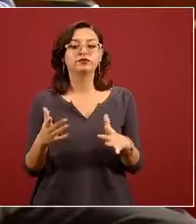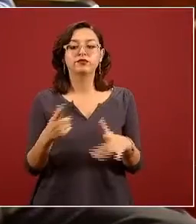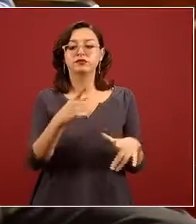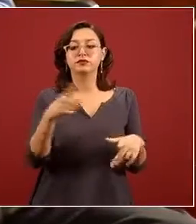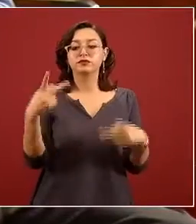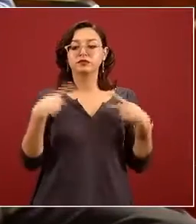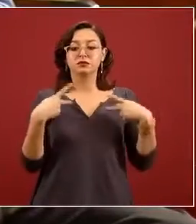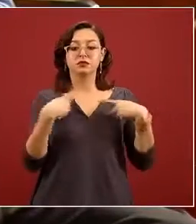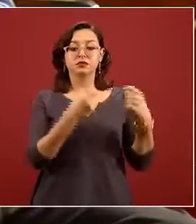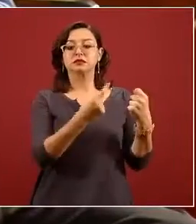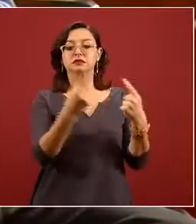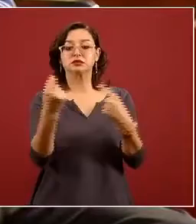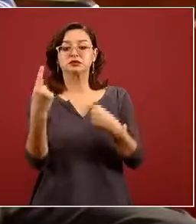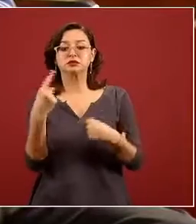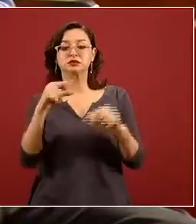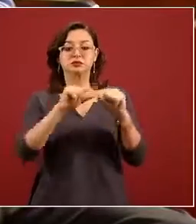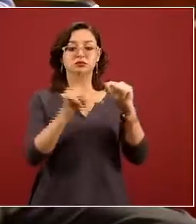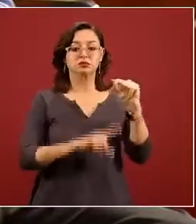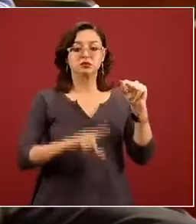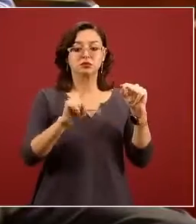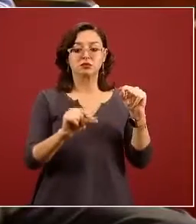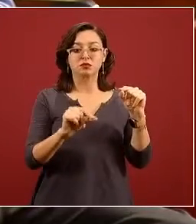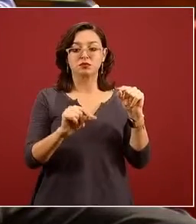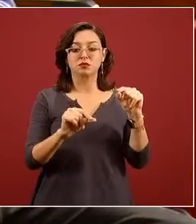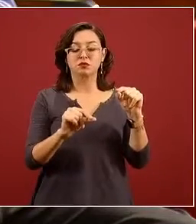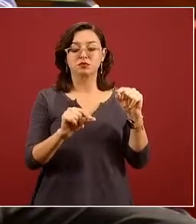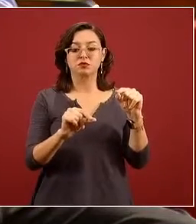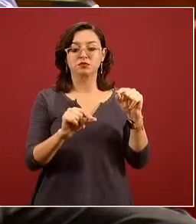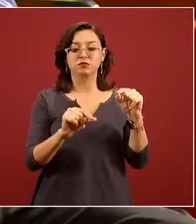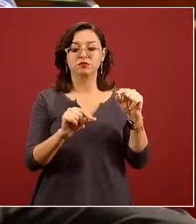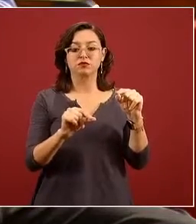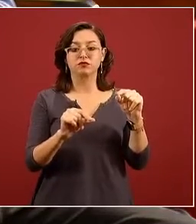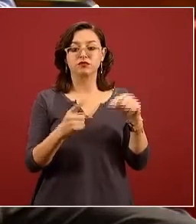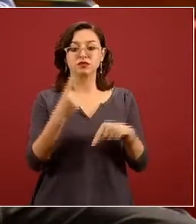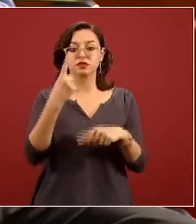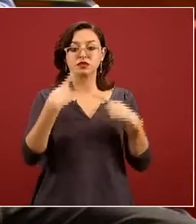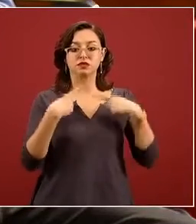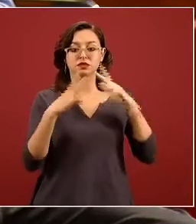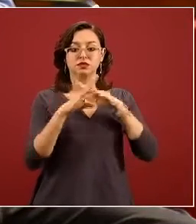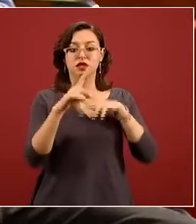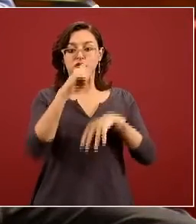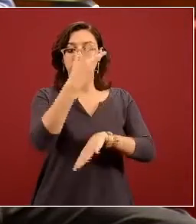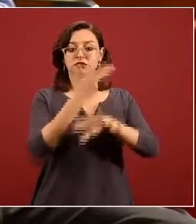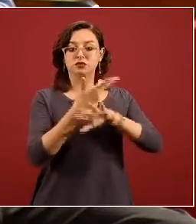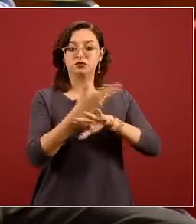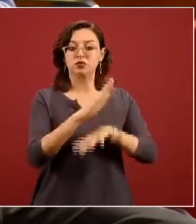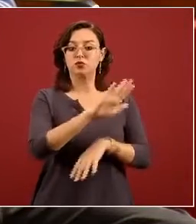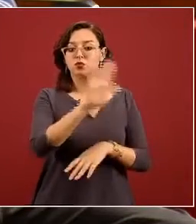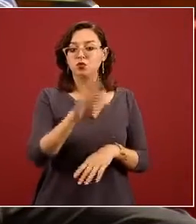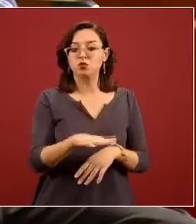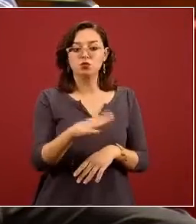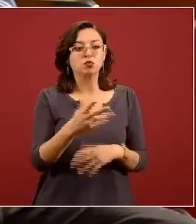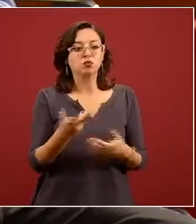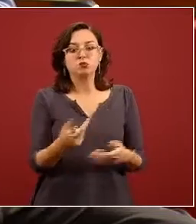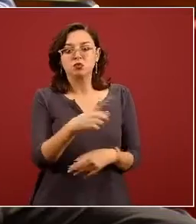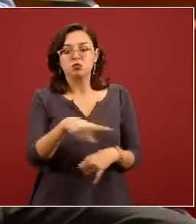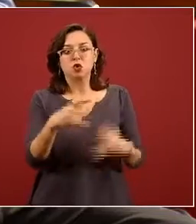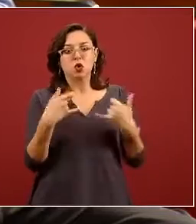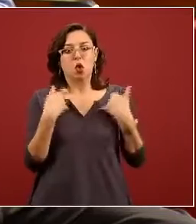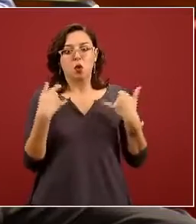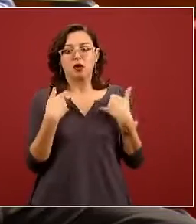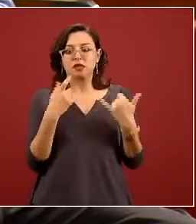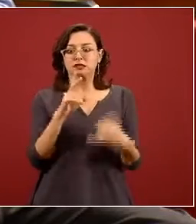personas que han fallecido en México y una persona migrante en Estados Unidos que tienen 31